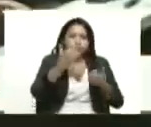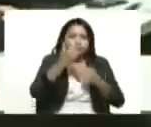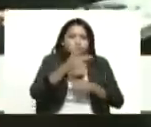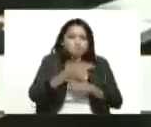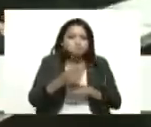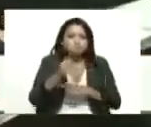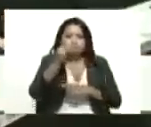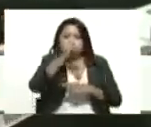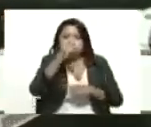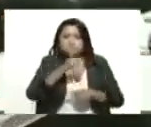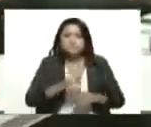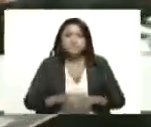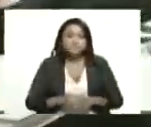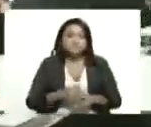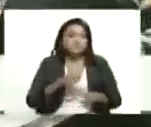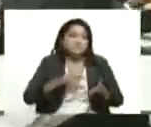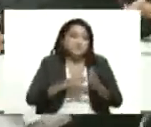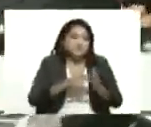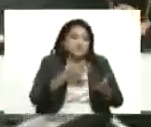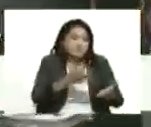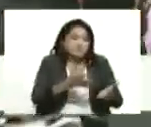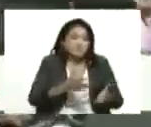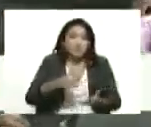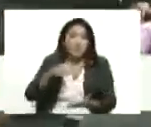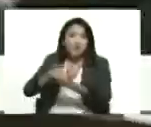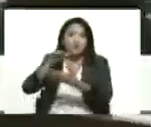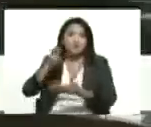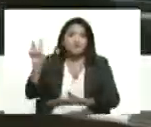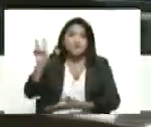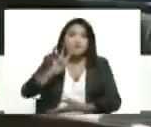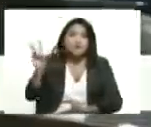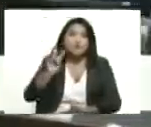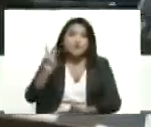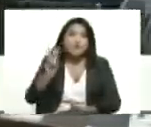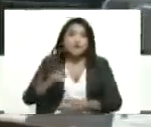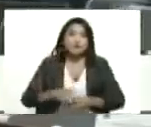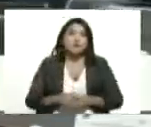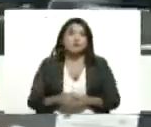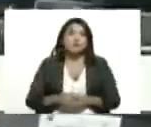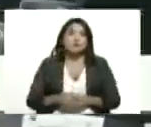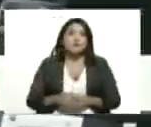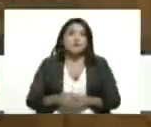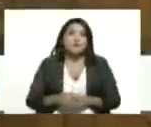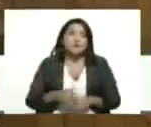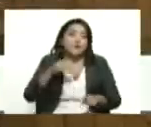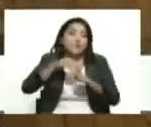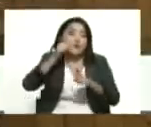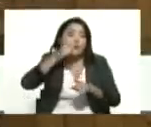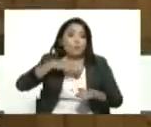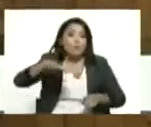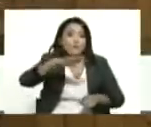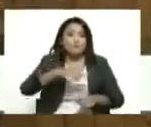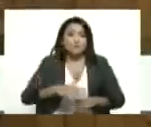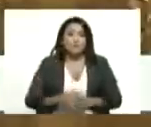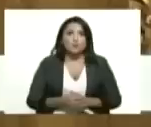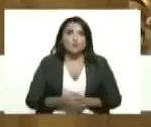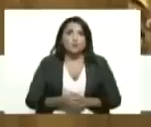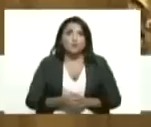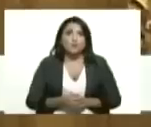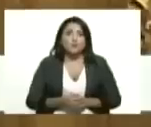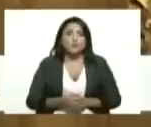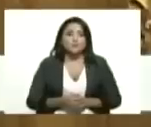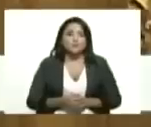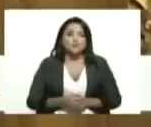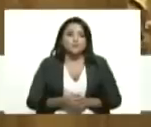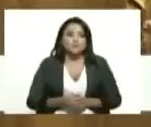daño al sistema social, daño al cuerpo social de la patria, daño a nuestro pueblo,